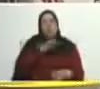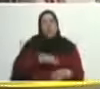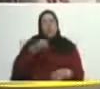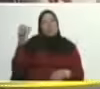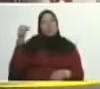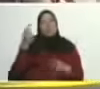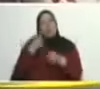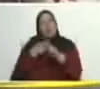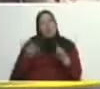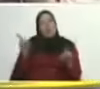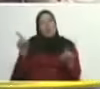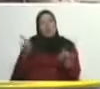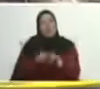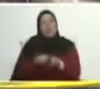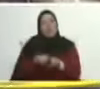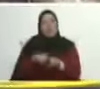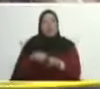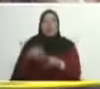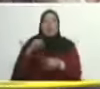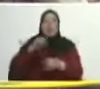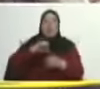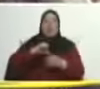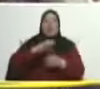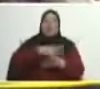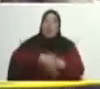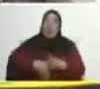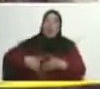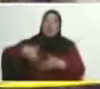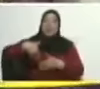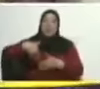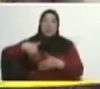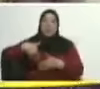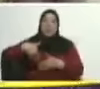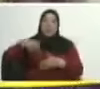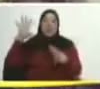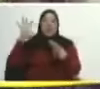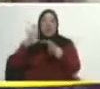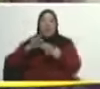la alternativa del ALBA. Así que fortalezcamos el ALBA.